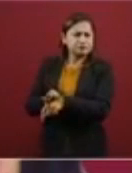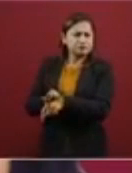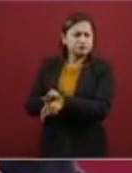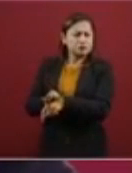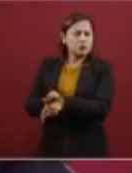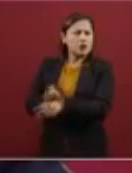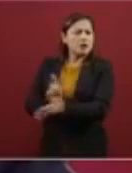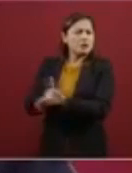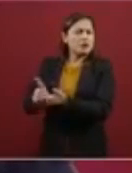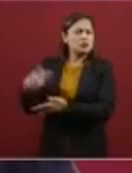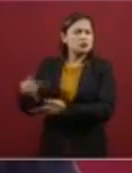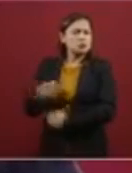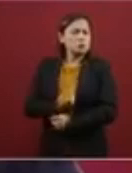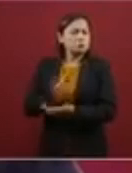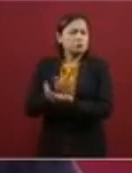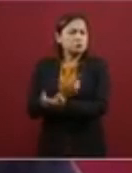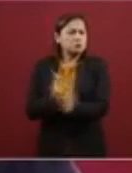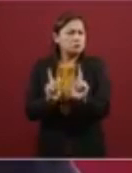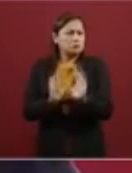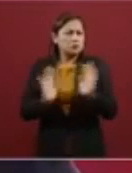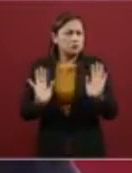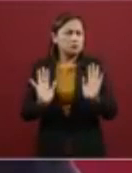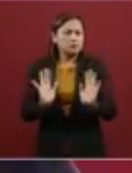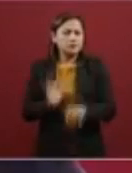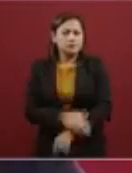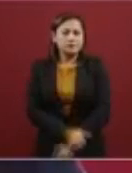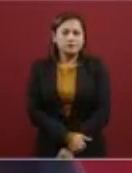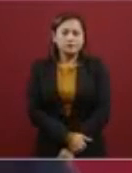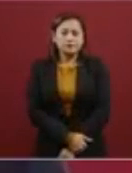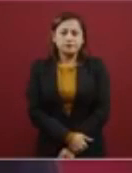el derecho a manifestarse.